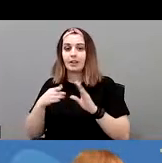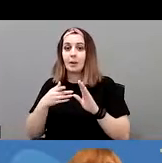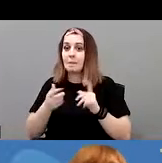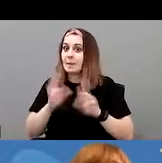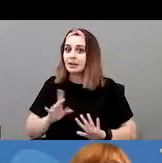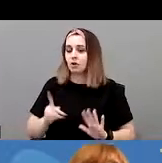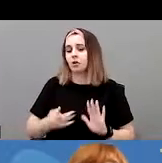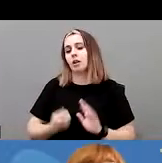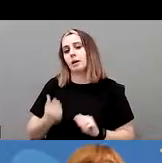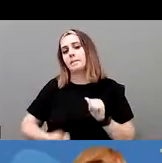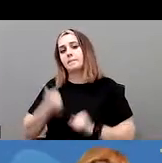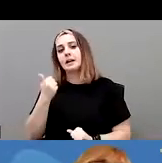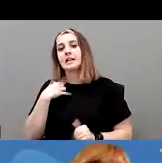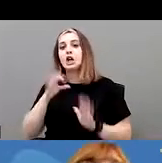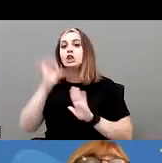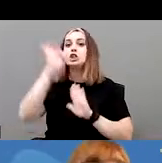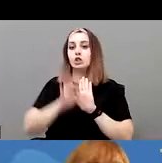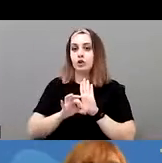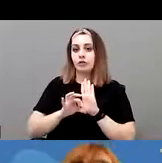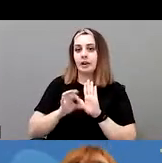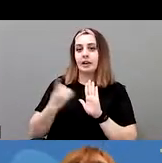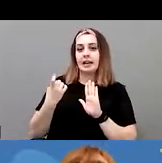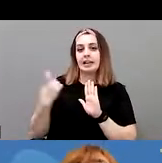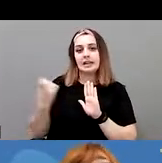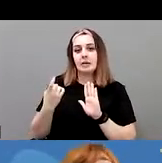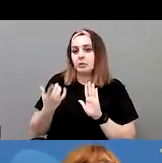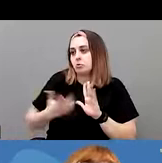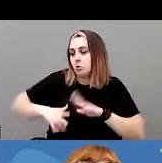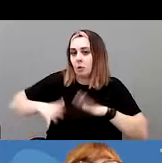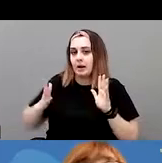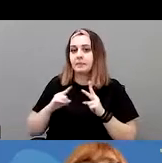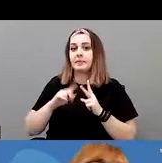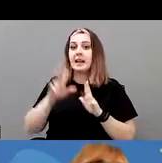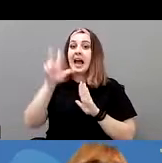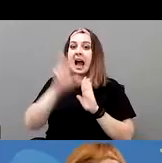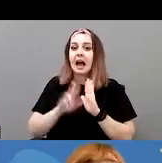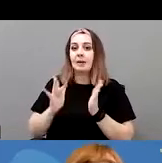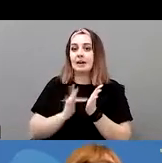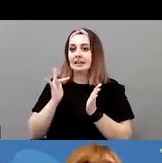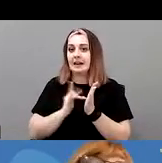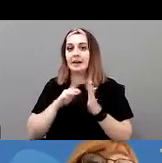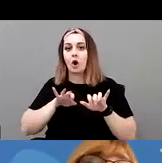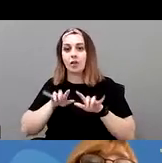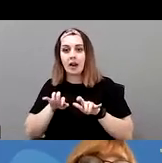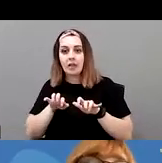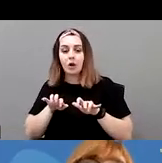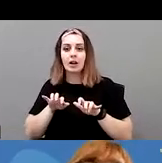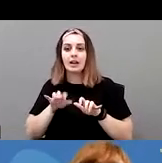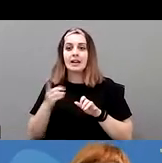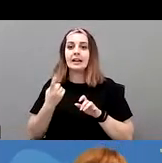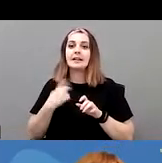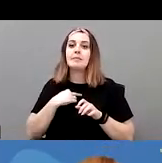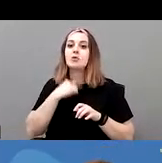cosas. Necesitamos el software, el grid, lo que sea. Necesitamos el hardware, la tablet, el ordenador. Necesitamos la salida de